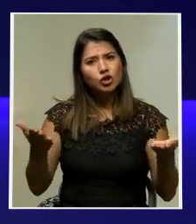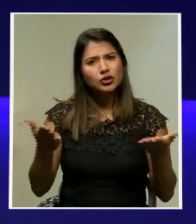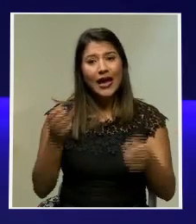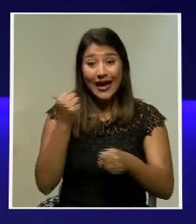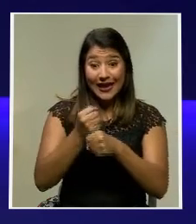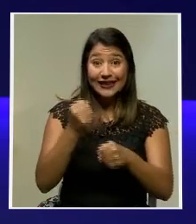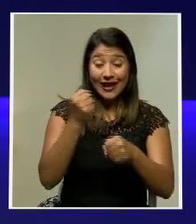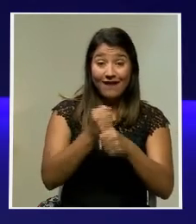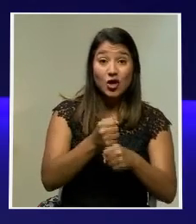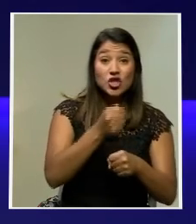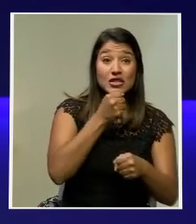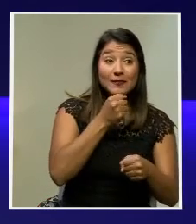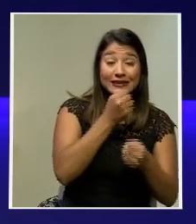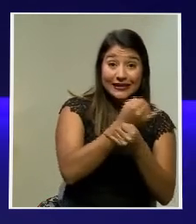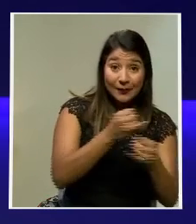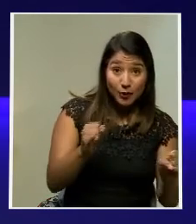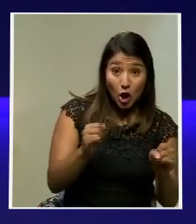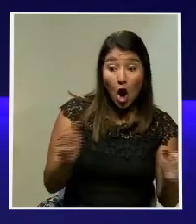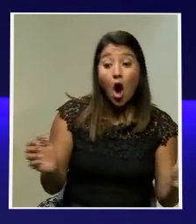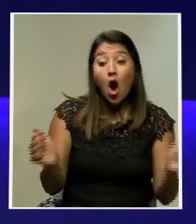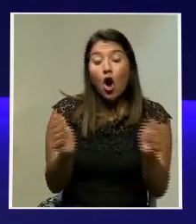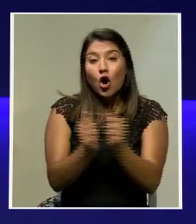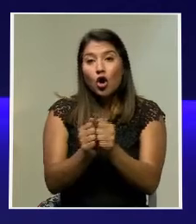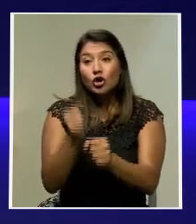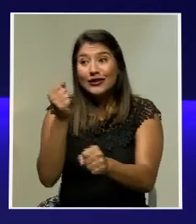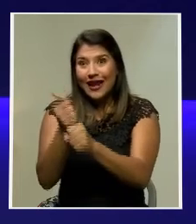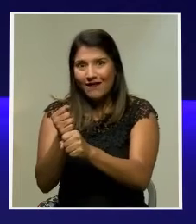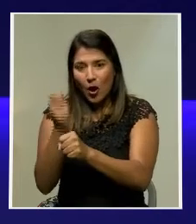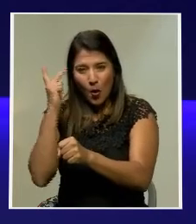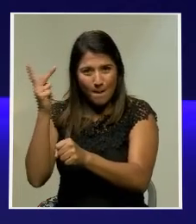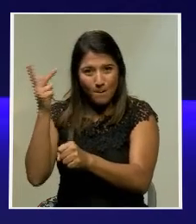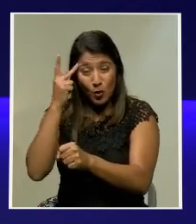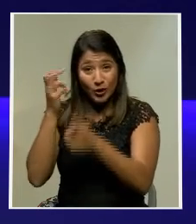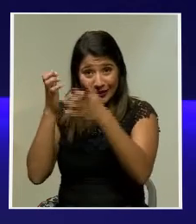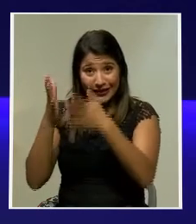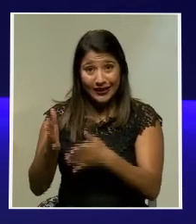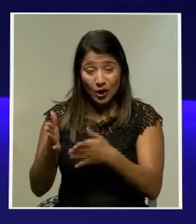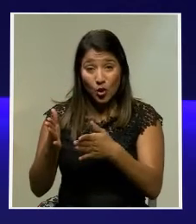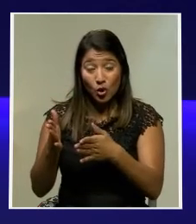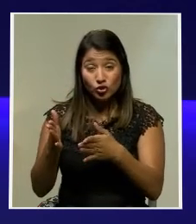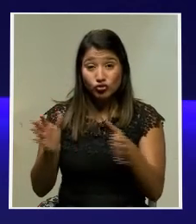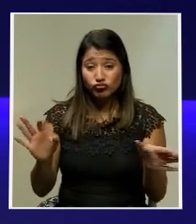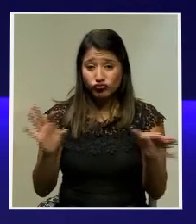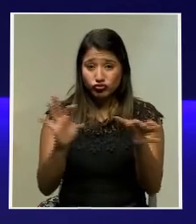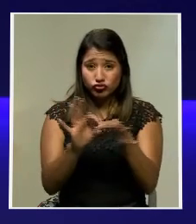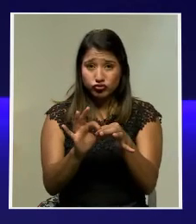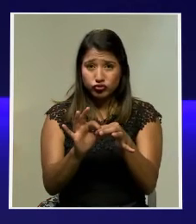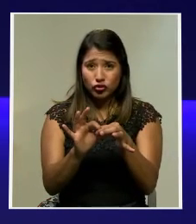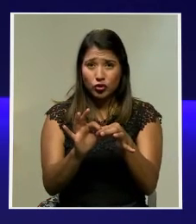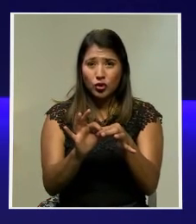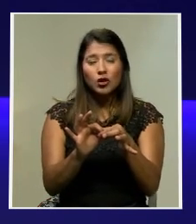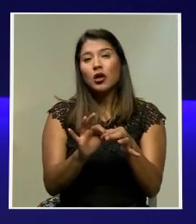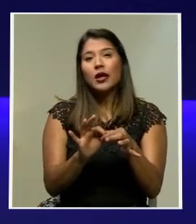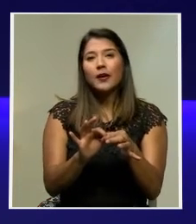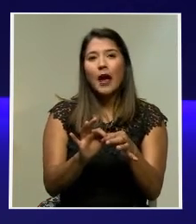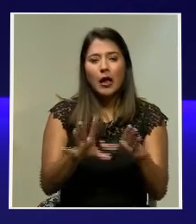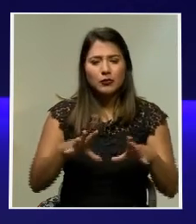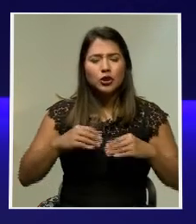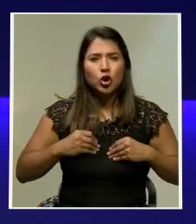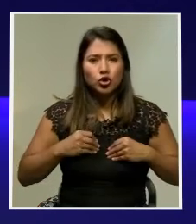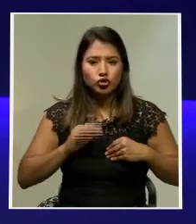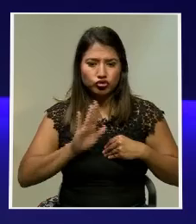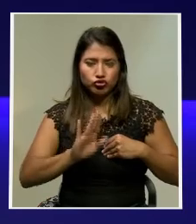de la prensa independiente, el trabajo de actores políticos jugando su legítimo papel.